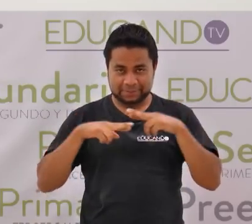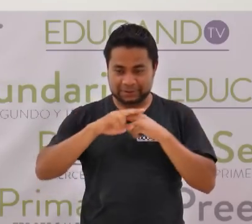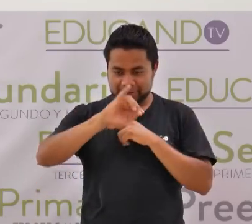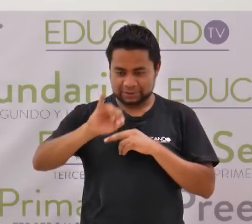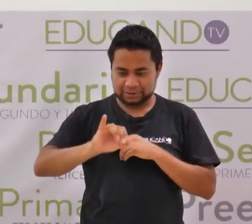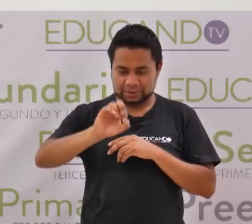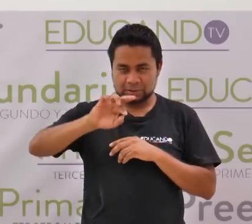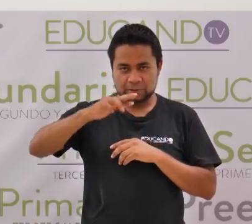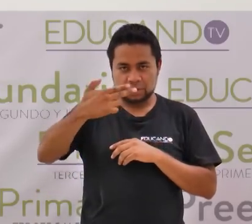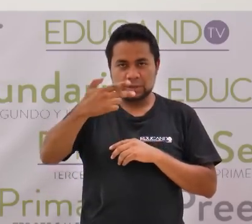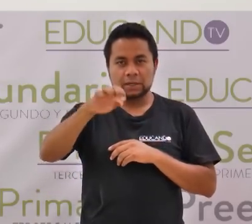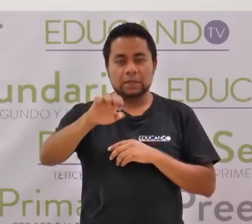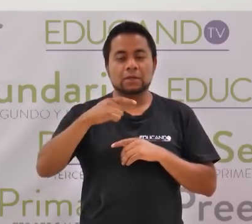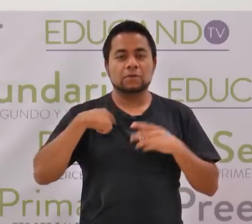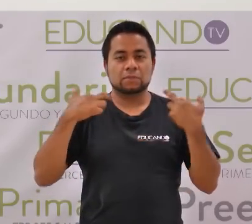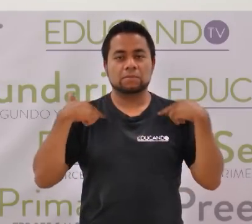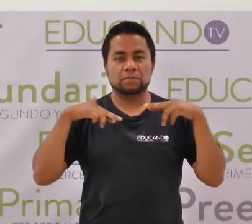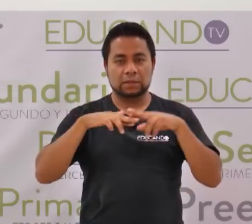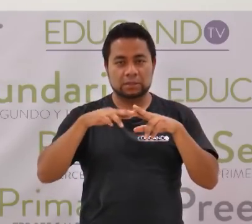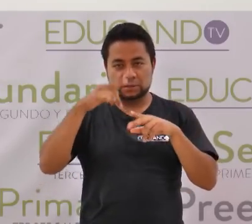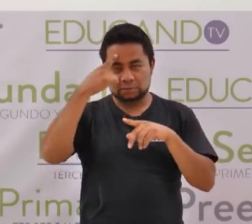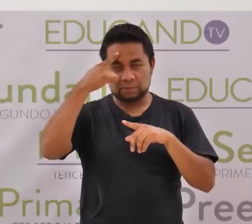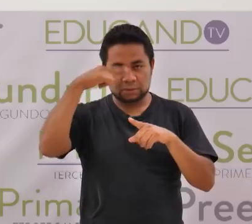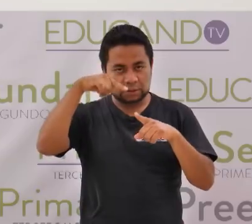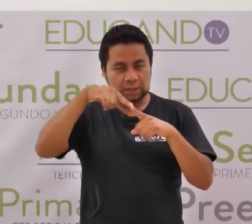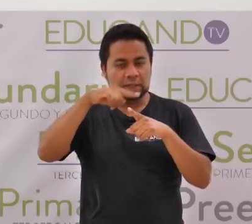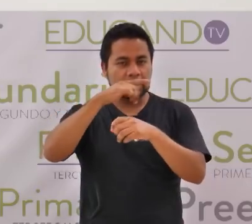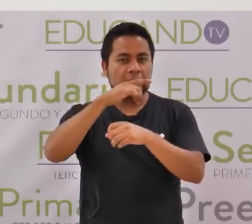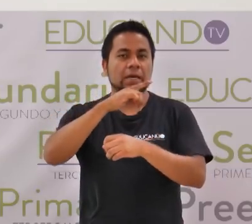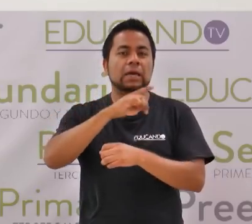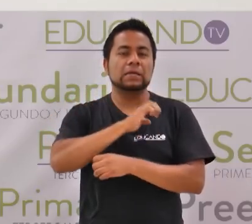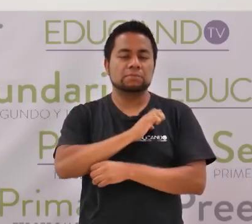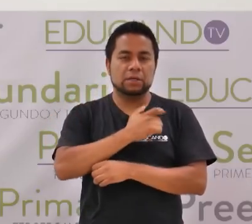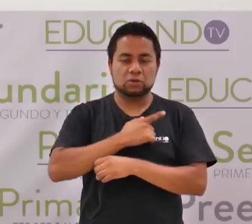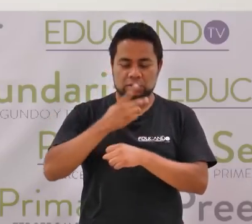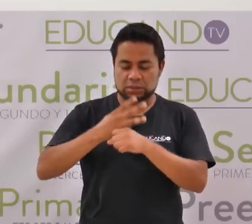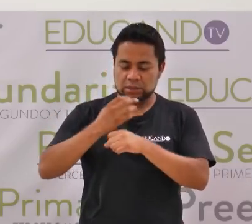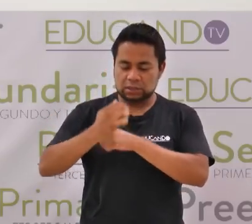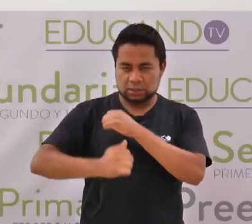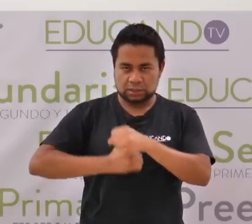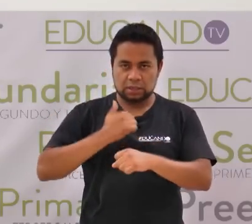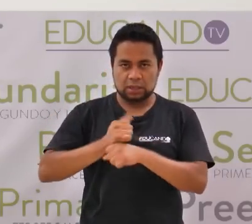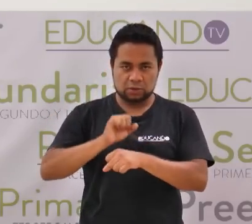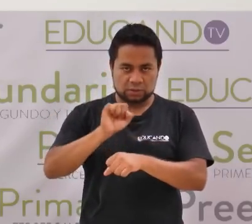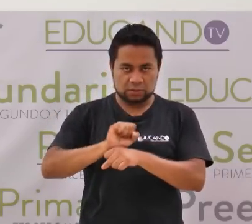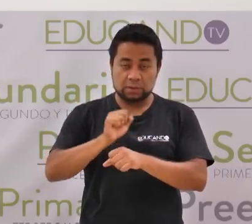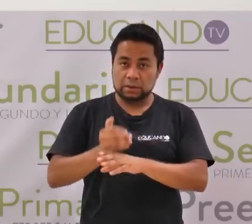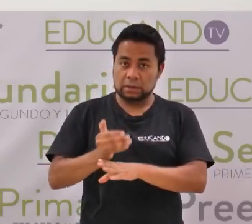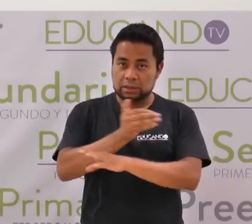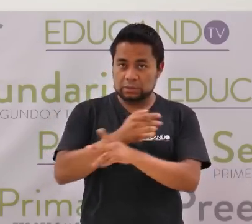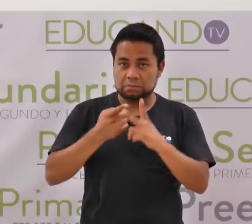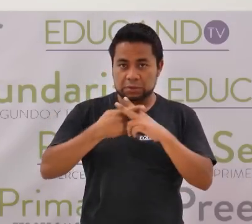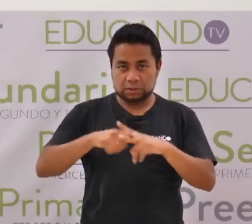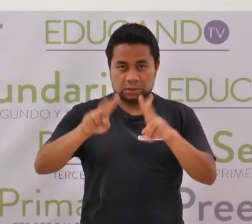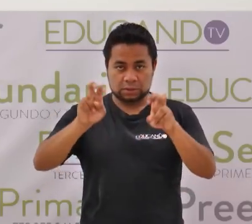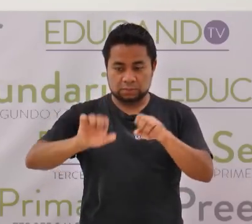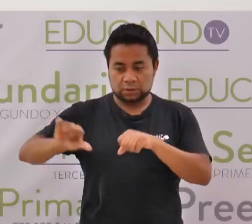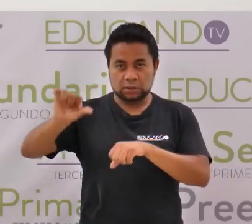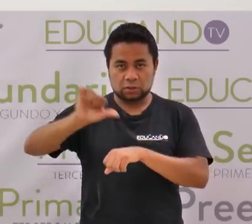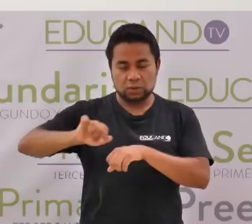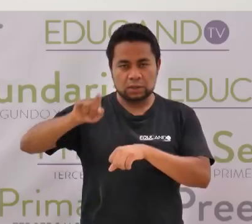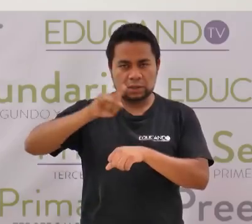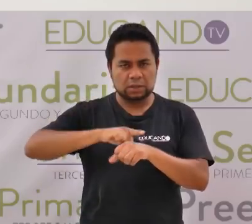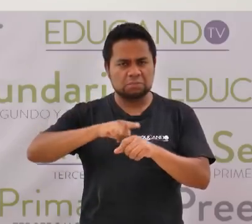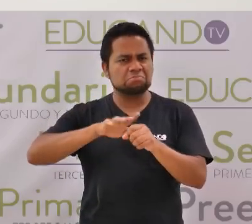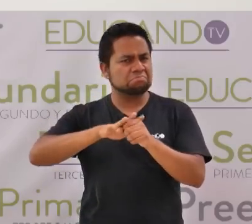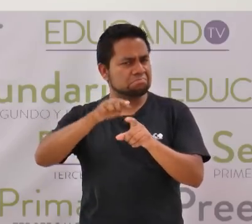Blancas Moreno y soy el facilitador de la asignatura de Español Tercer Grado. Antes de abordar nuestro tema del día de